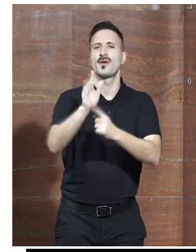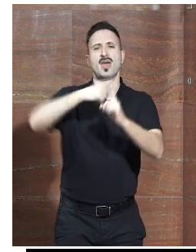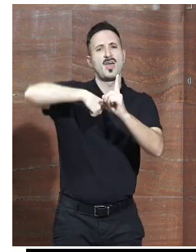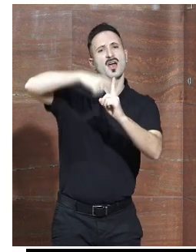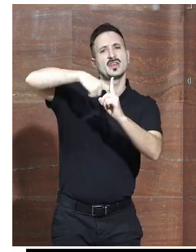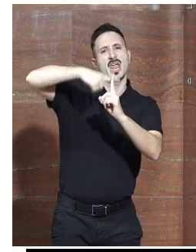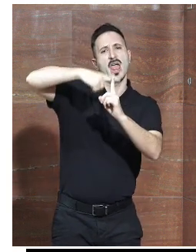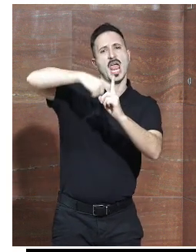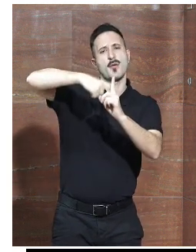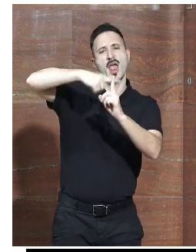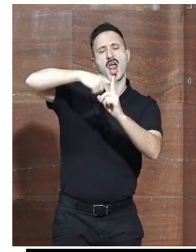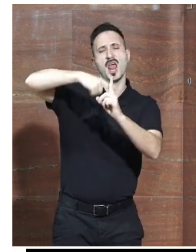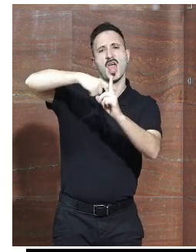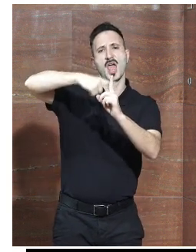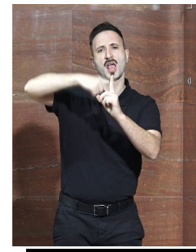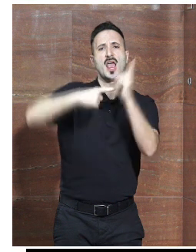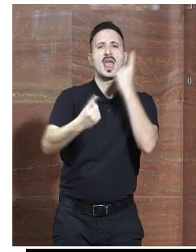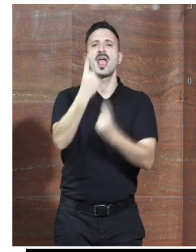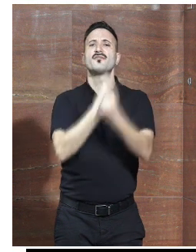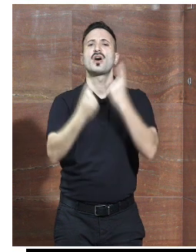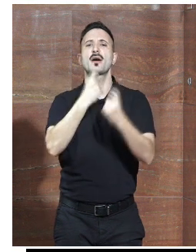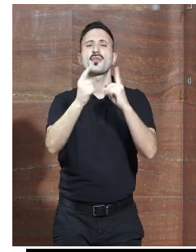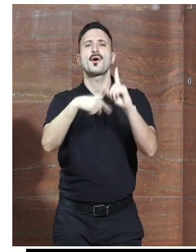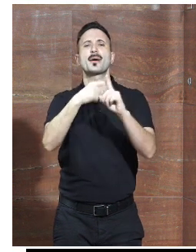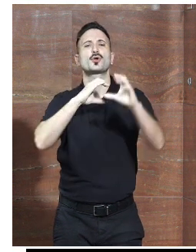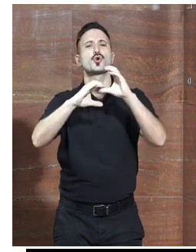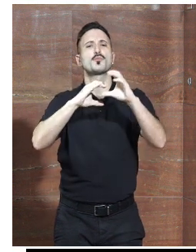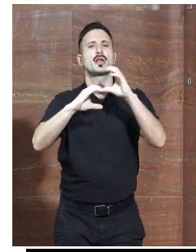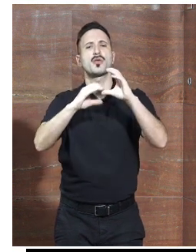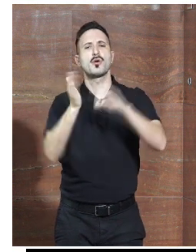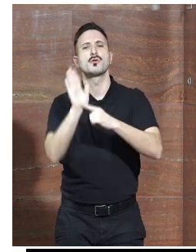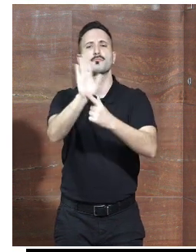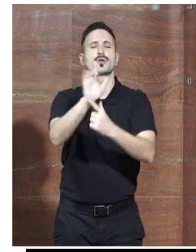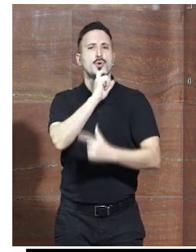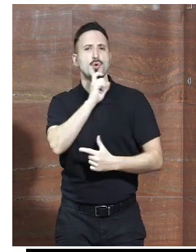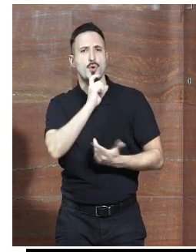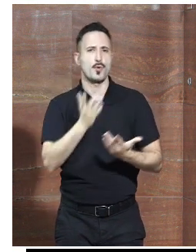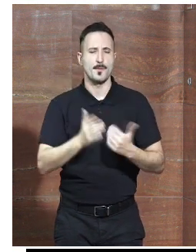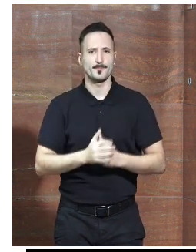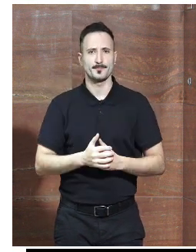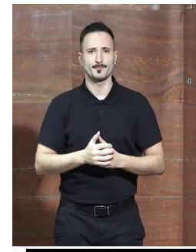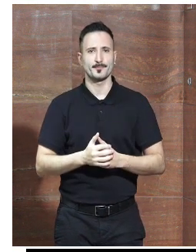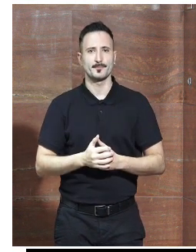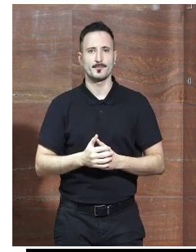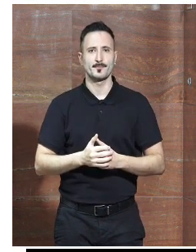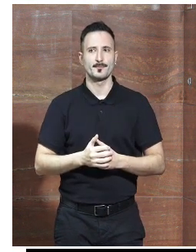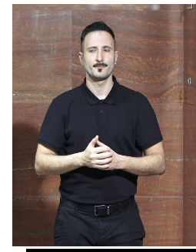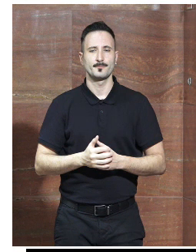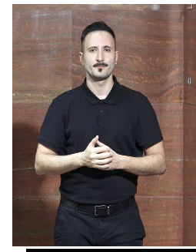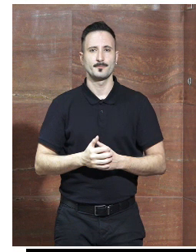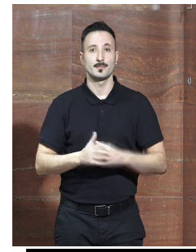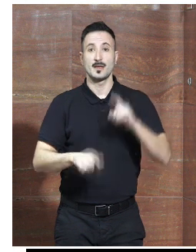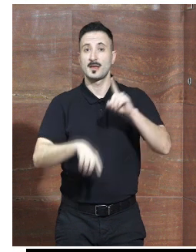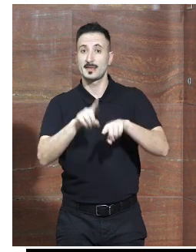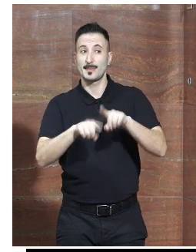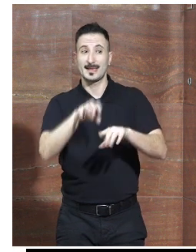niveles de información y la comunicación, cómo puede verse complejizada en función